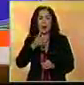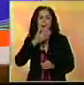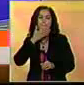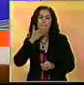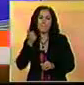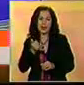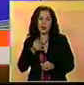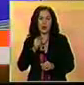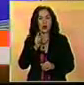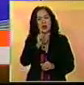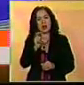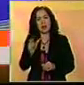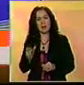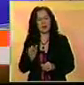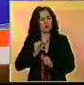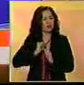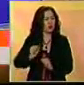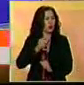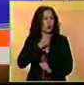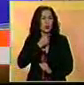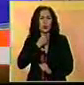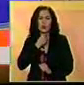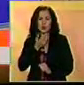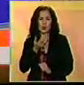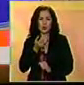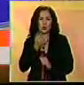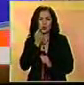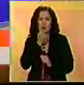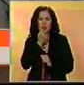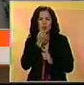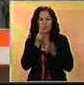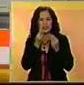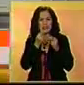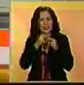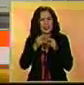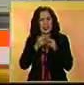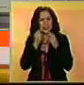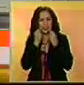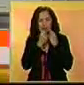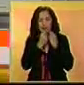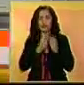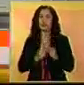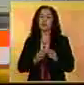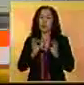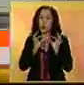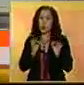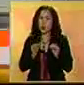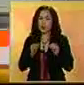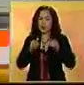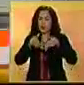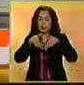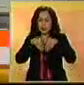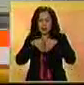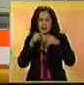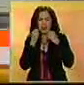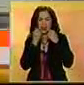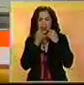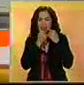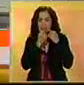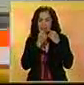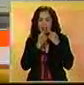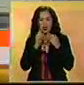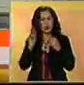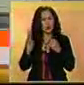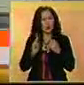mejor opción para quienes se rehúsan a mostrar una boca platinada. Una forma de enderezar sus dientes sin tener que